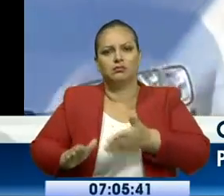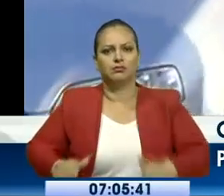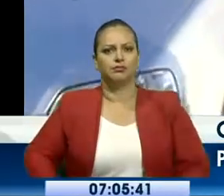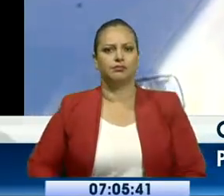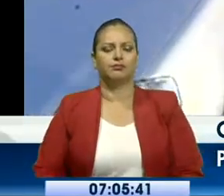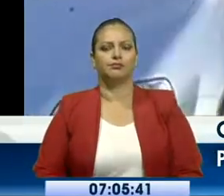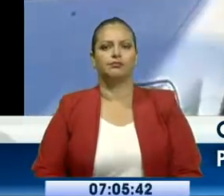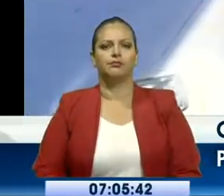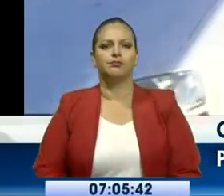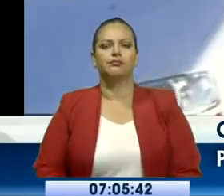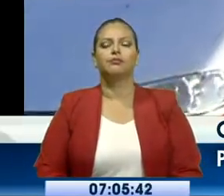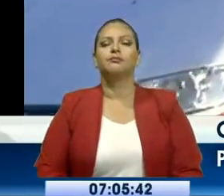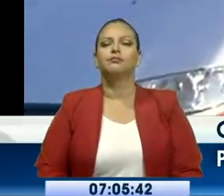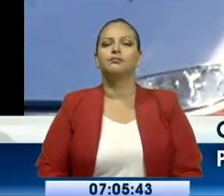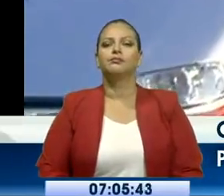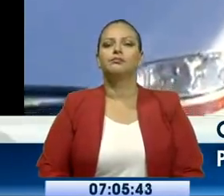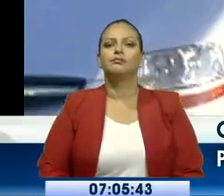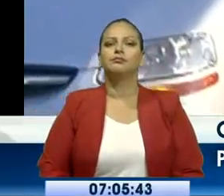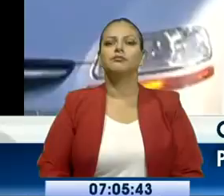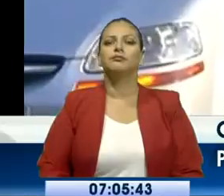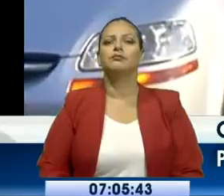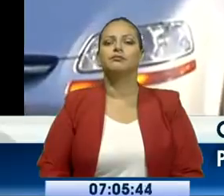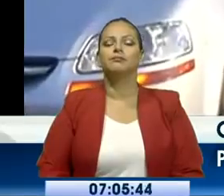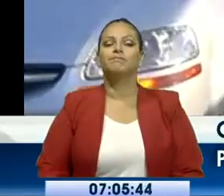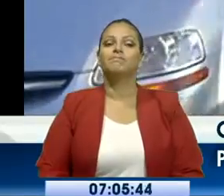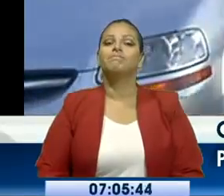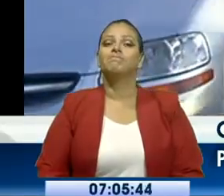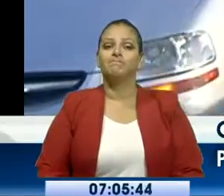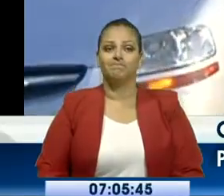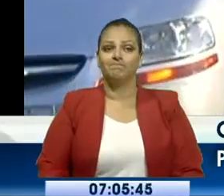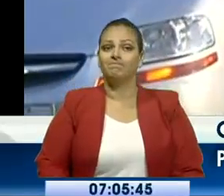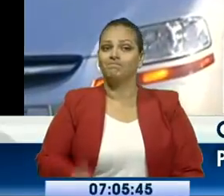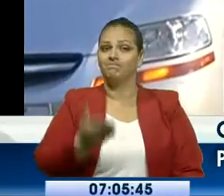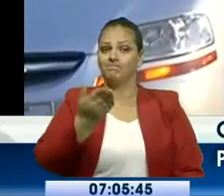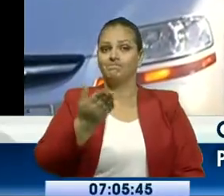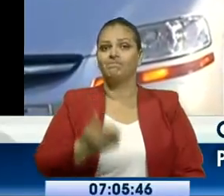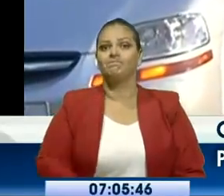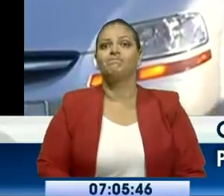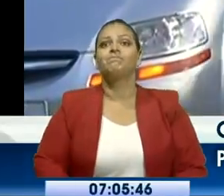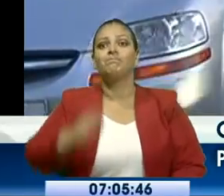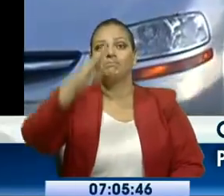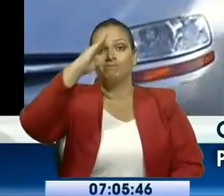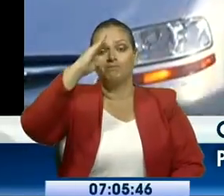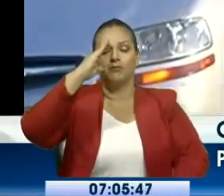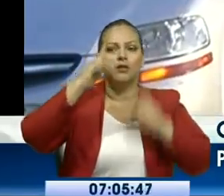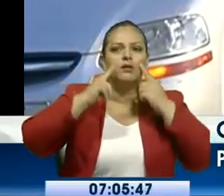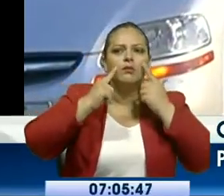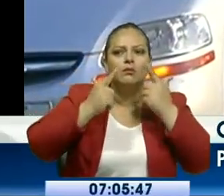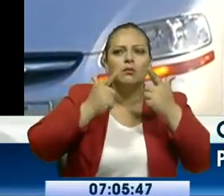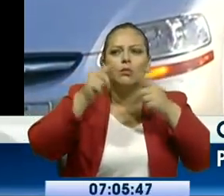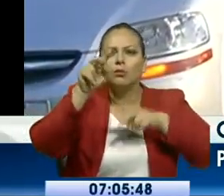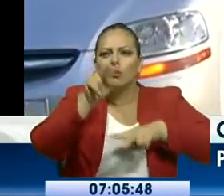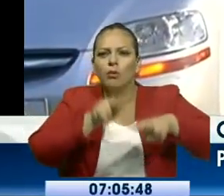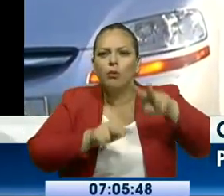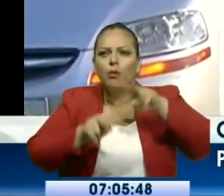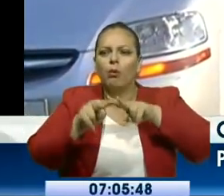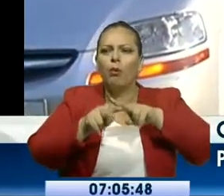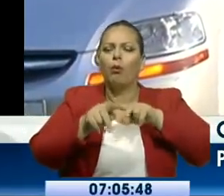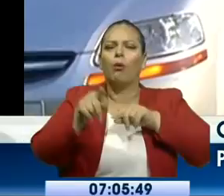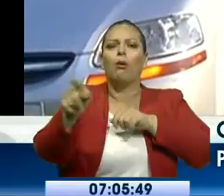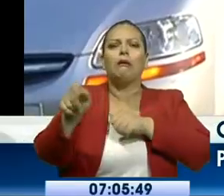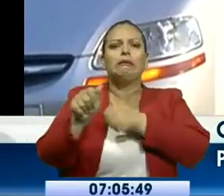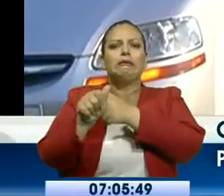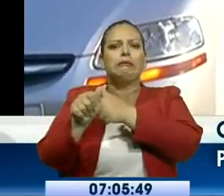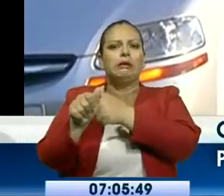Bueno, son las incidencias, las novedades en este operativo policial. Aquí cerca un robo, acá